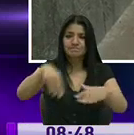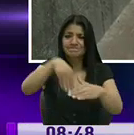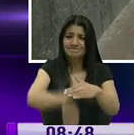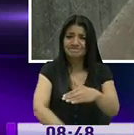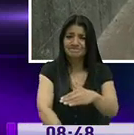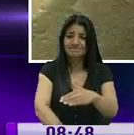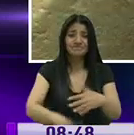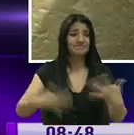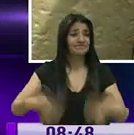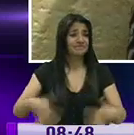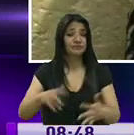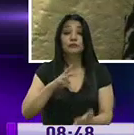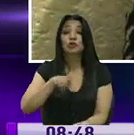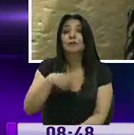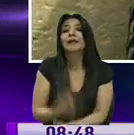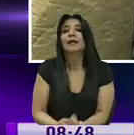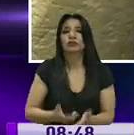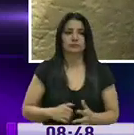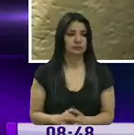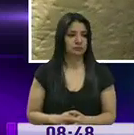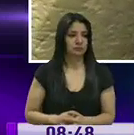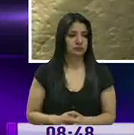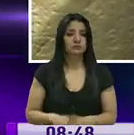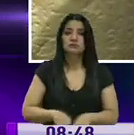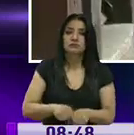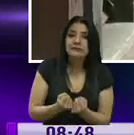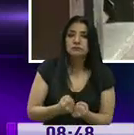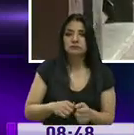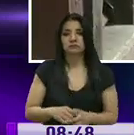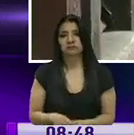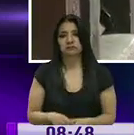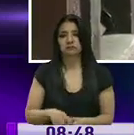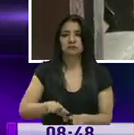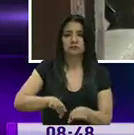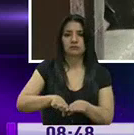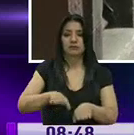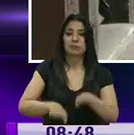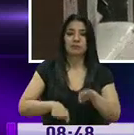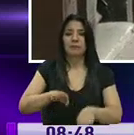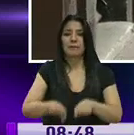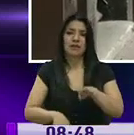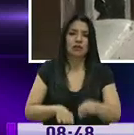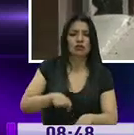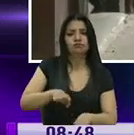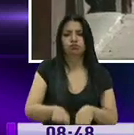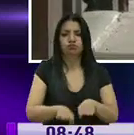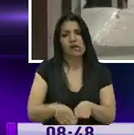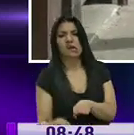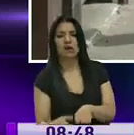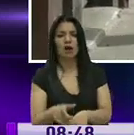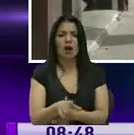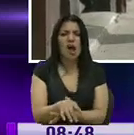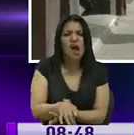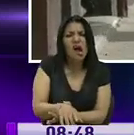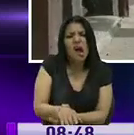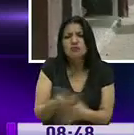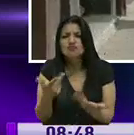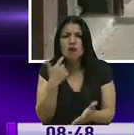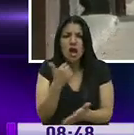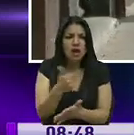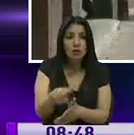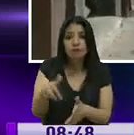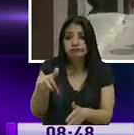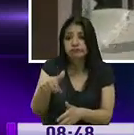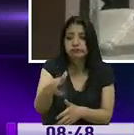y si me caigo y si me rompo el pie me accidenté oye no se escapa incluso en el centro que le atropellan porque